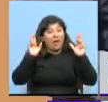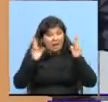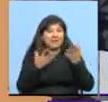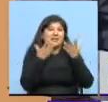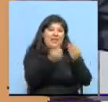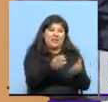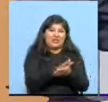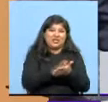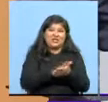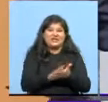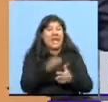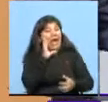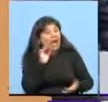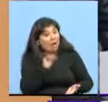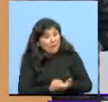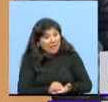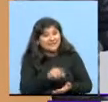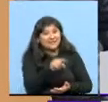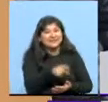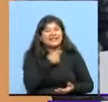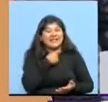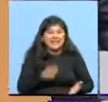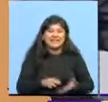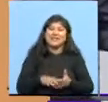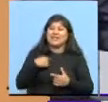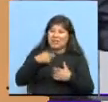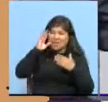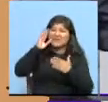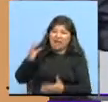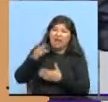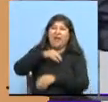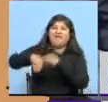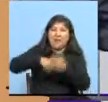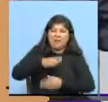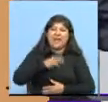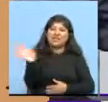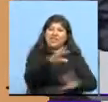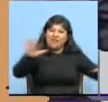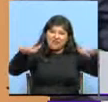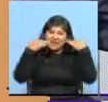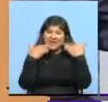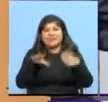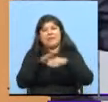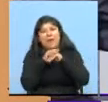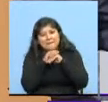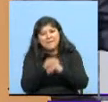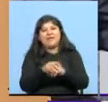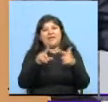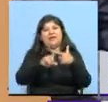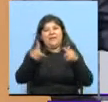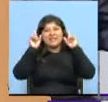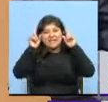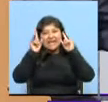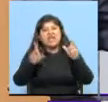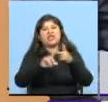Sí. ¿Algo más? No. ¿No querés mandar un saludo? Ah, sí, saludo para mi familia que me están viendo ahí. Ajá. Mis amigos, mi señorita,